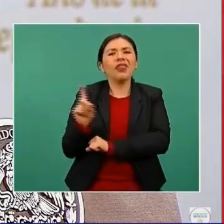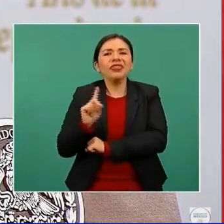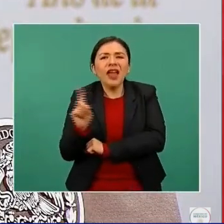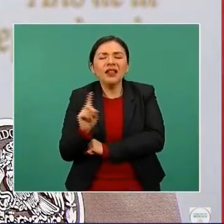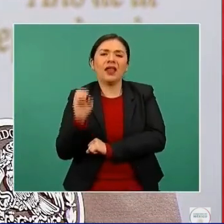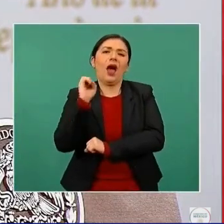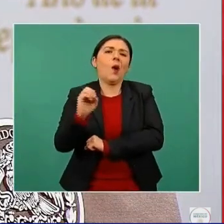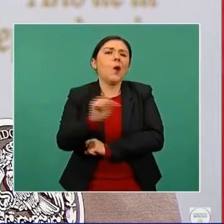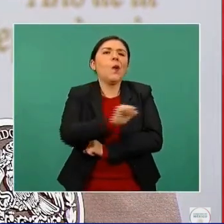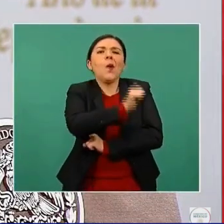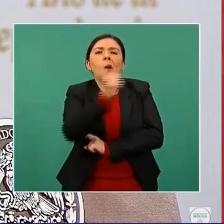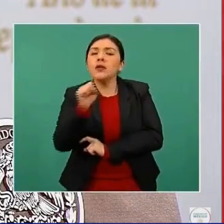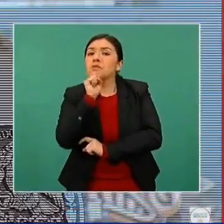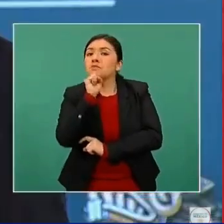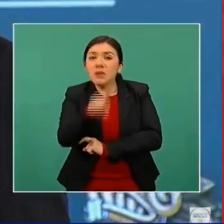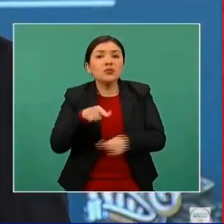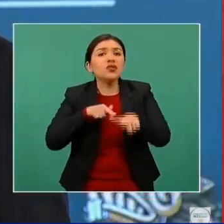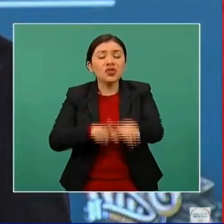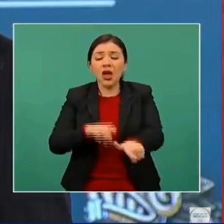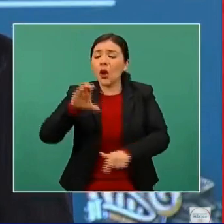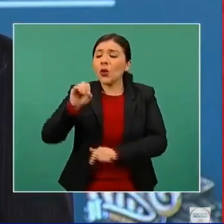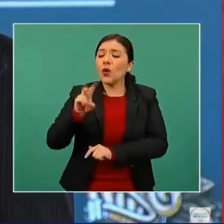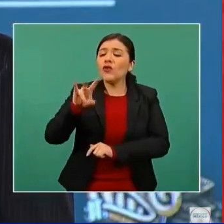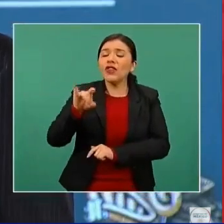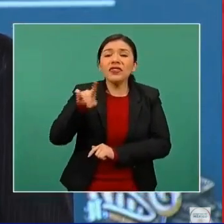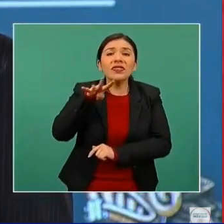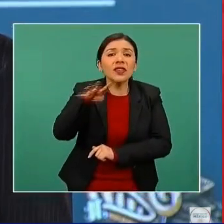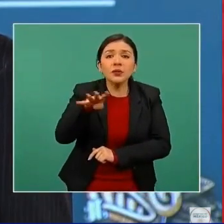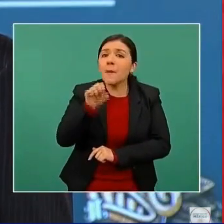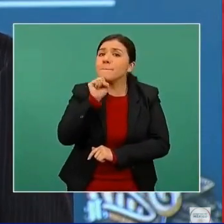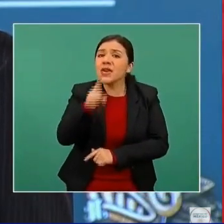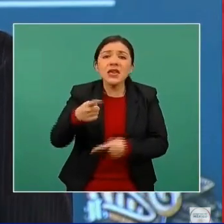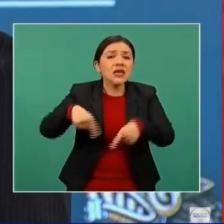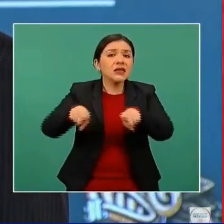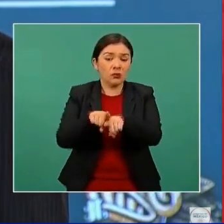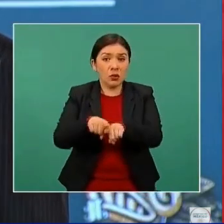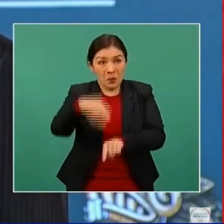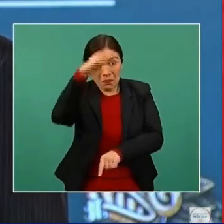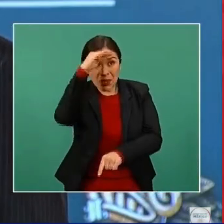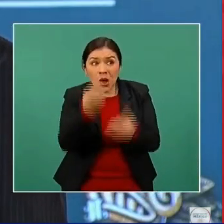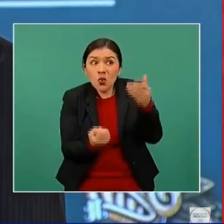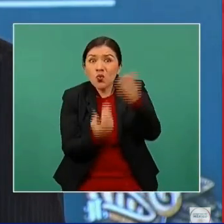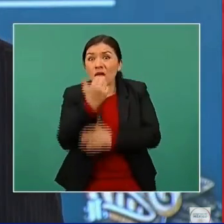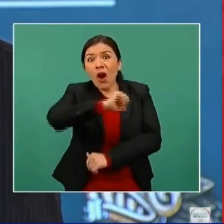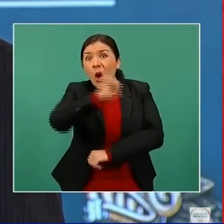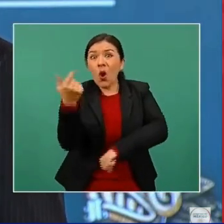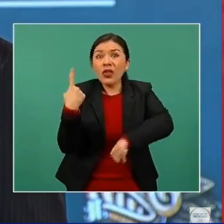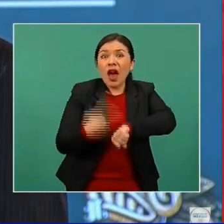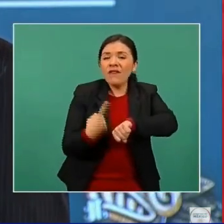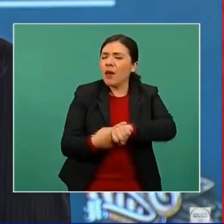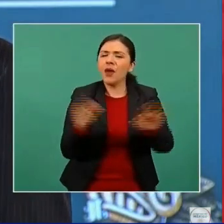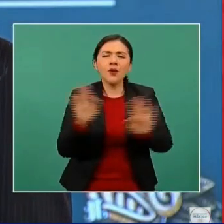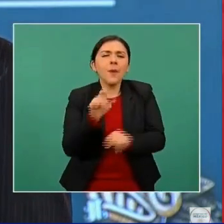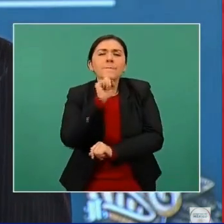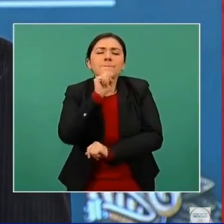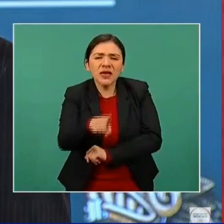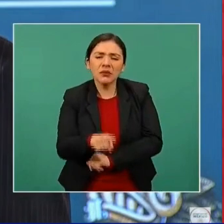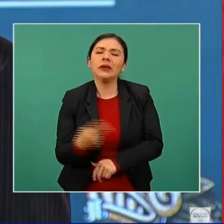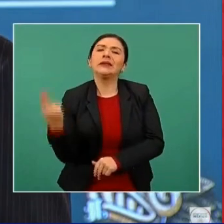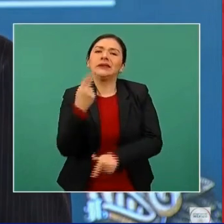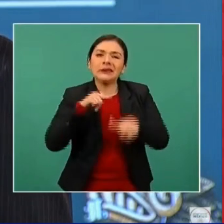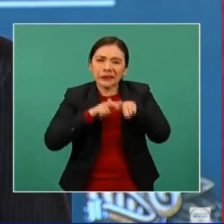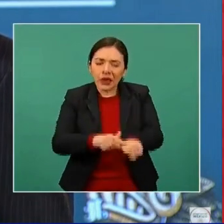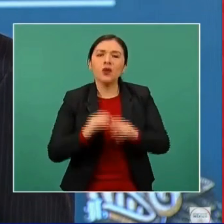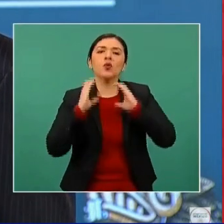Sigue siendo la epidemia de COVID-19, no es una nueva epidemia. Las medidas de prevención general, el uso de cubrebocas en